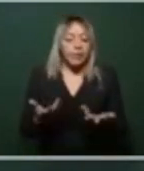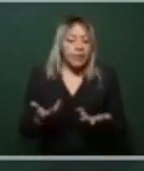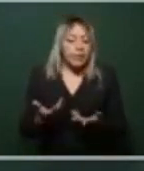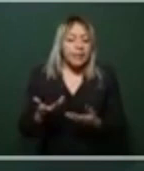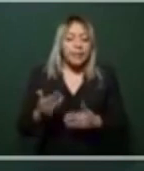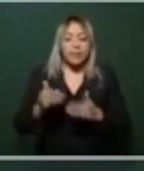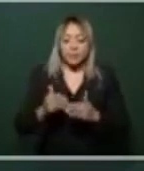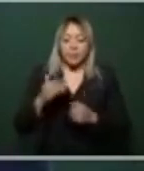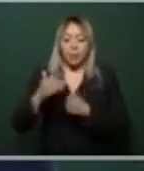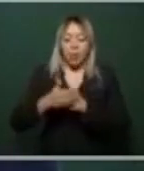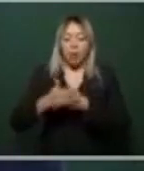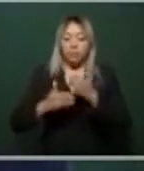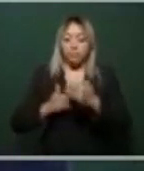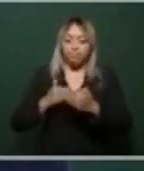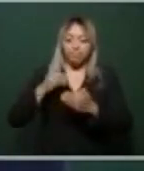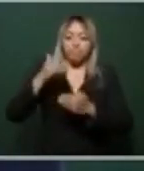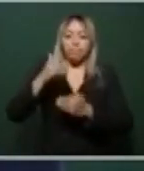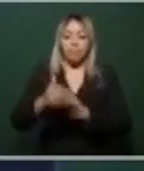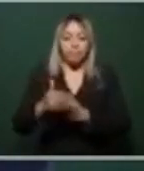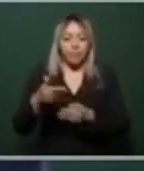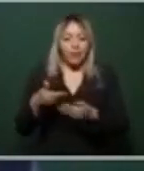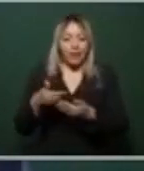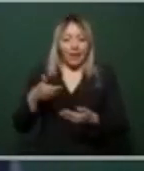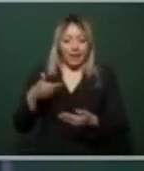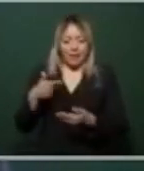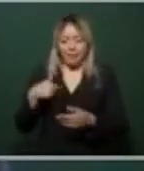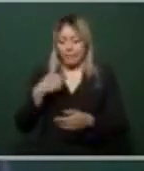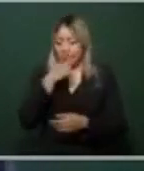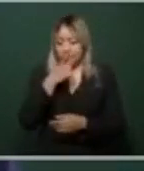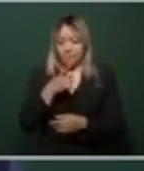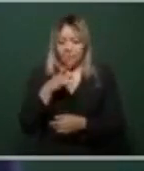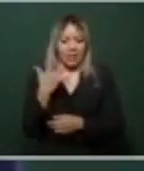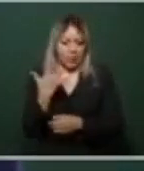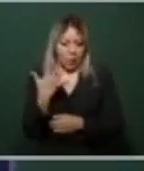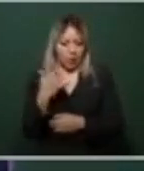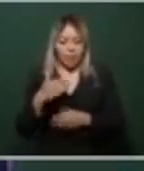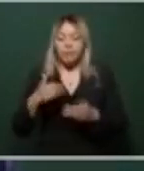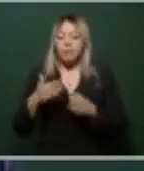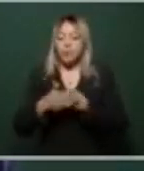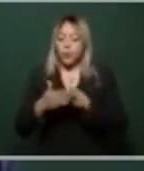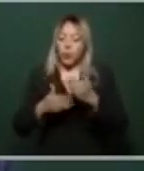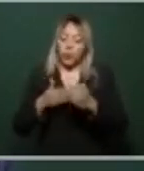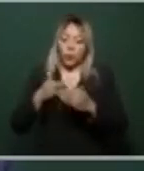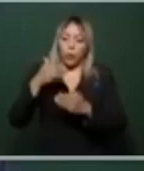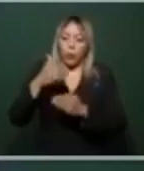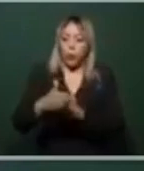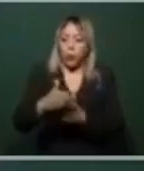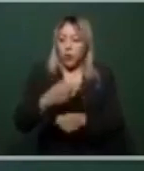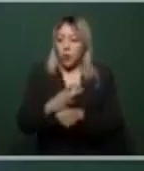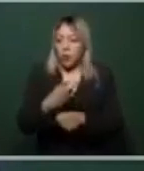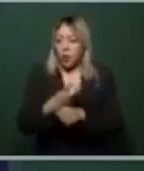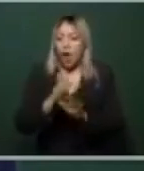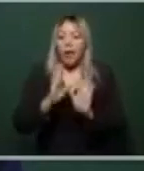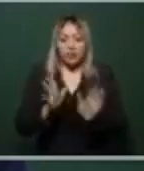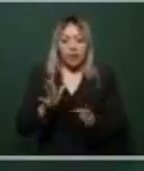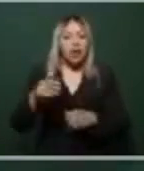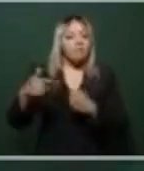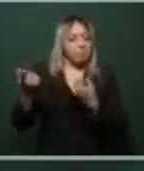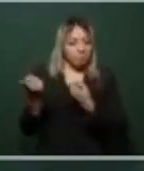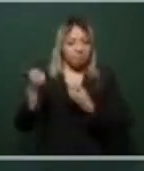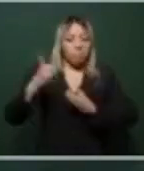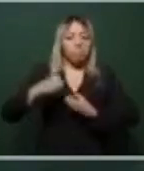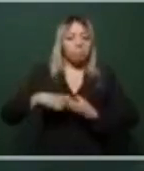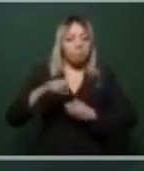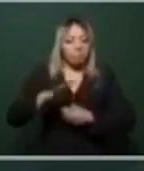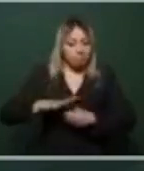la segunda etapa, hablé de que son 50, la segunda etapa ya incluye Hidalgo,